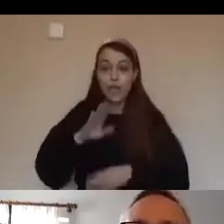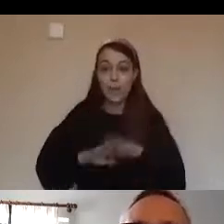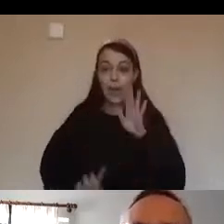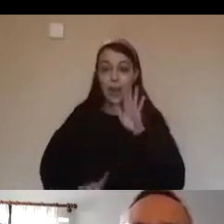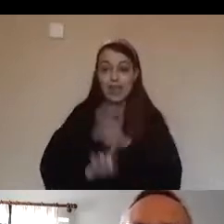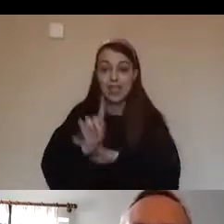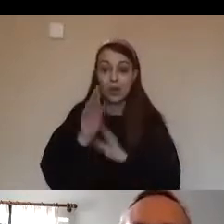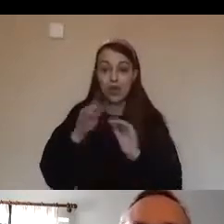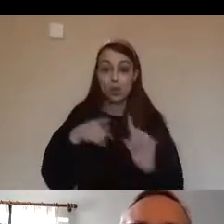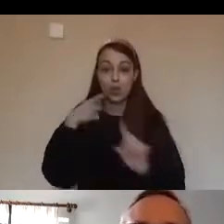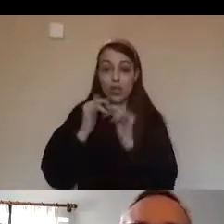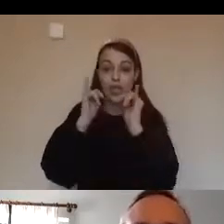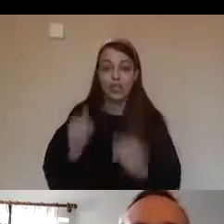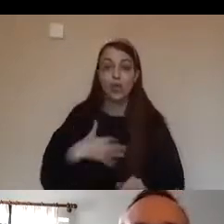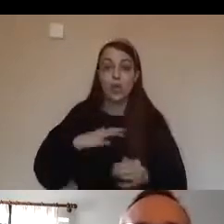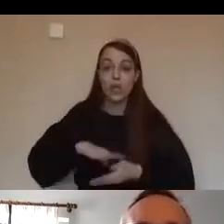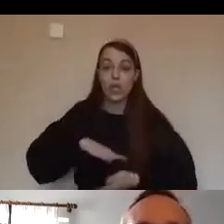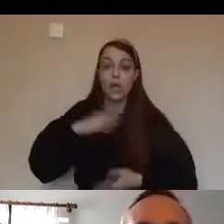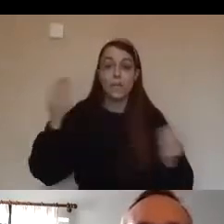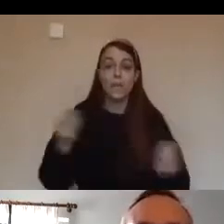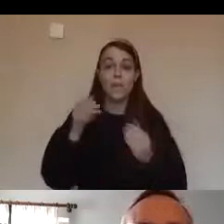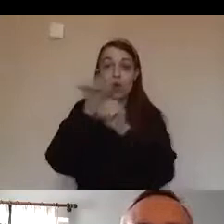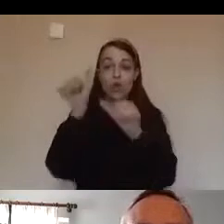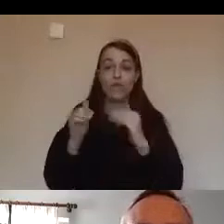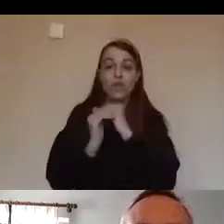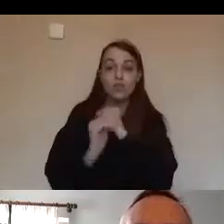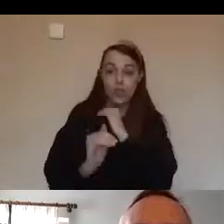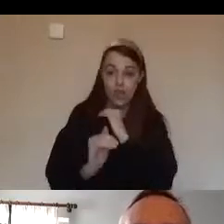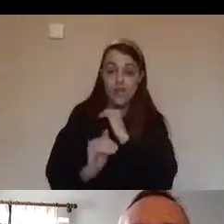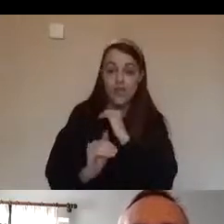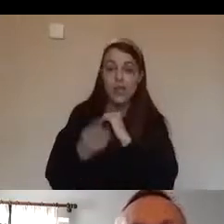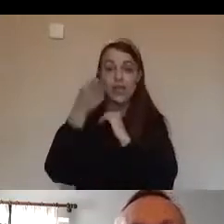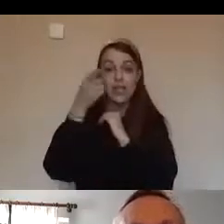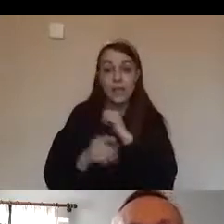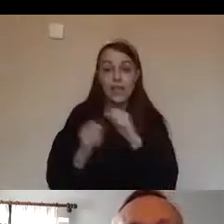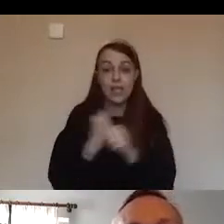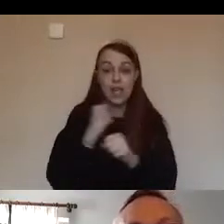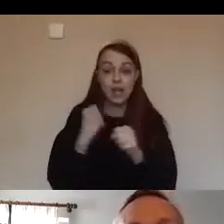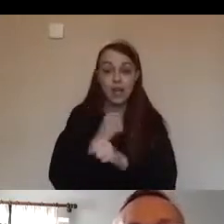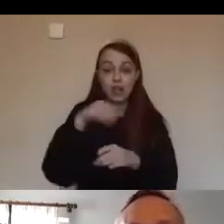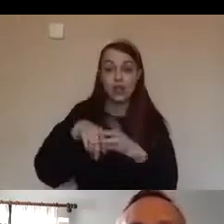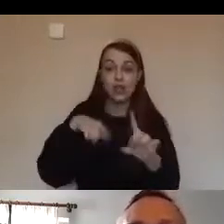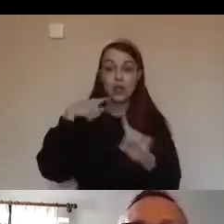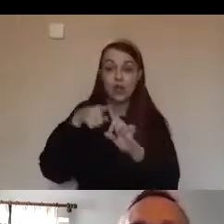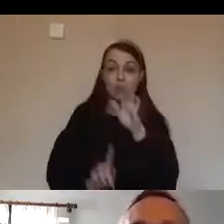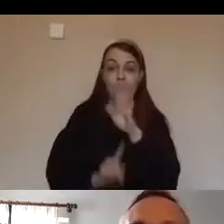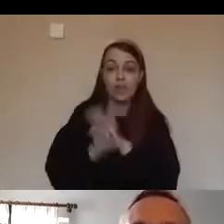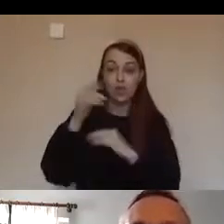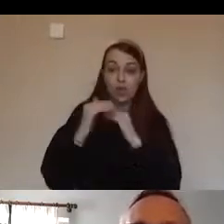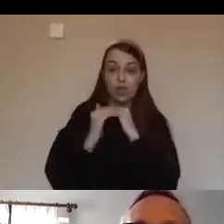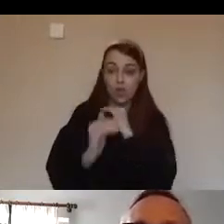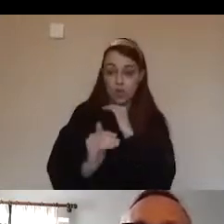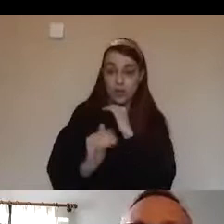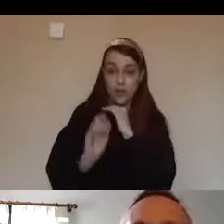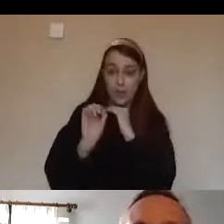sus destinos de una manera sostenible y trabajando en torno a los objetivos de desarrollo sostenible. Y sobre